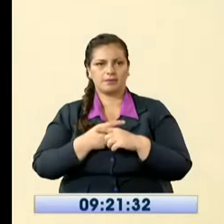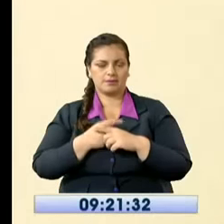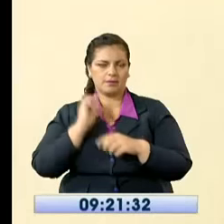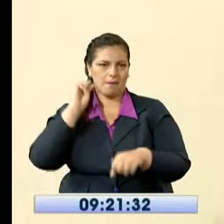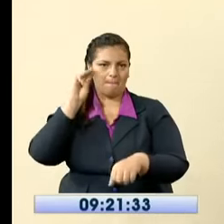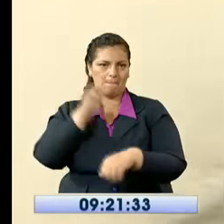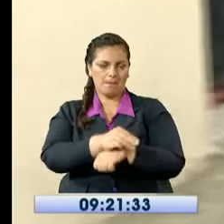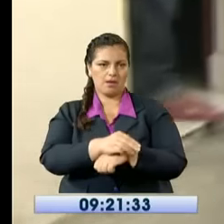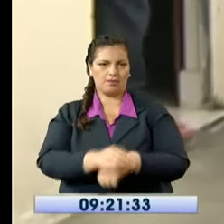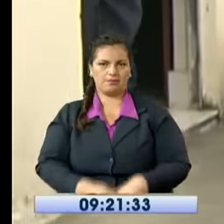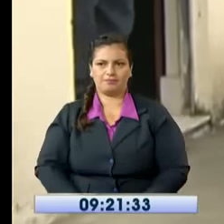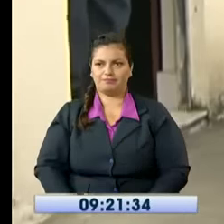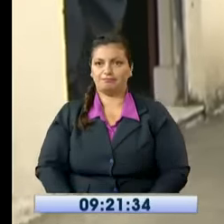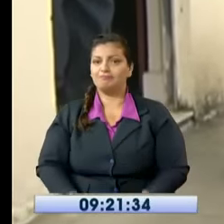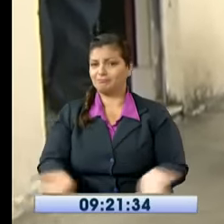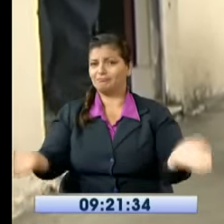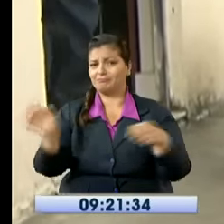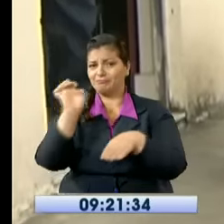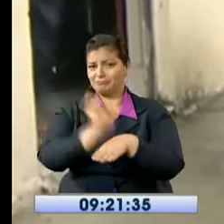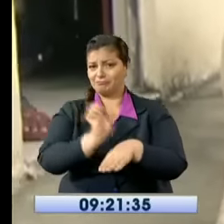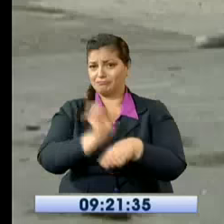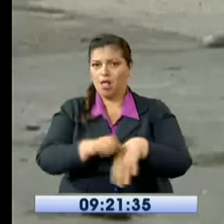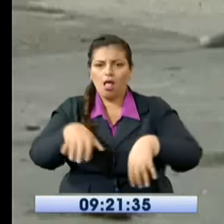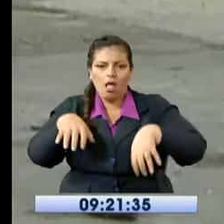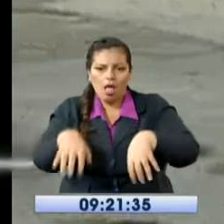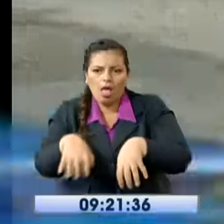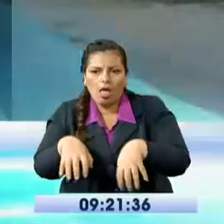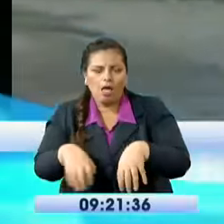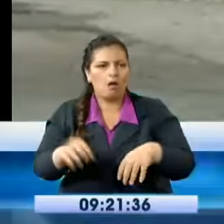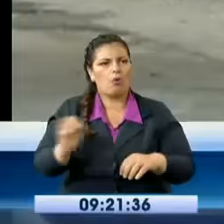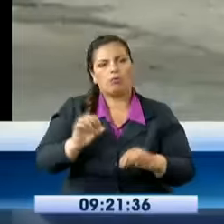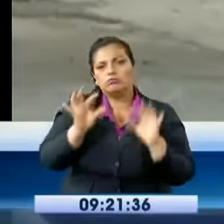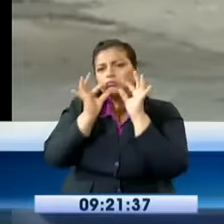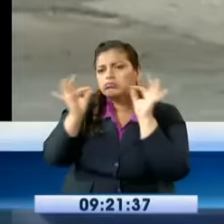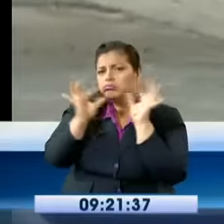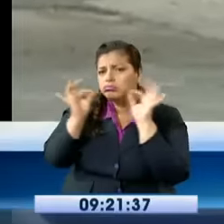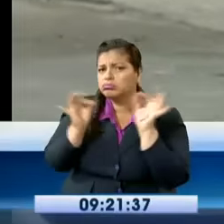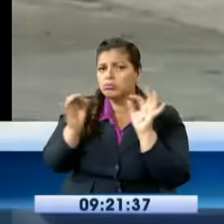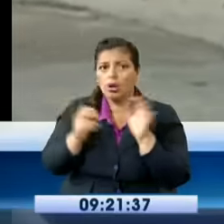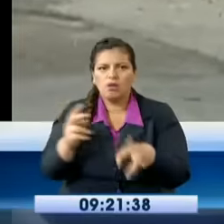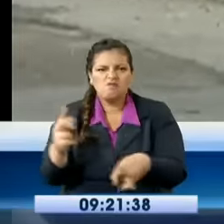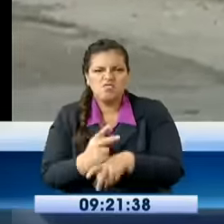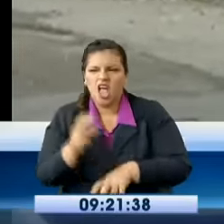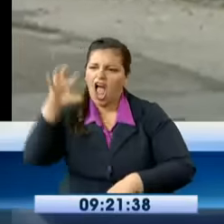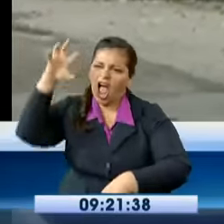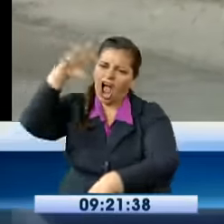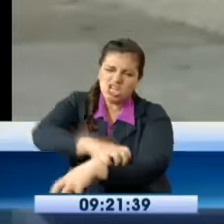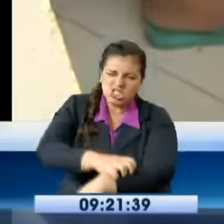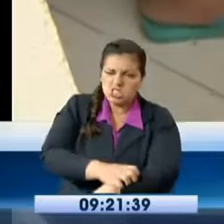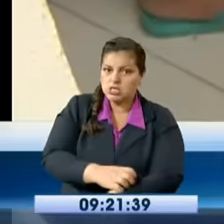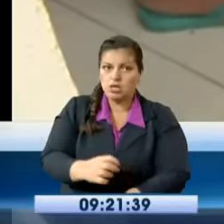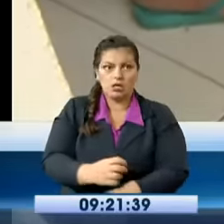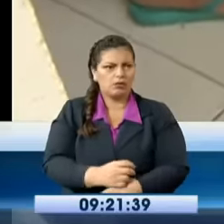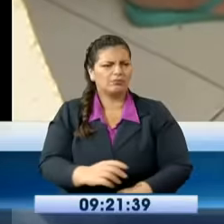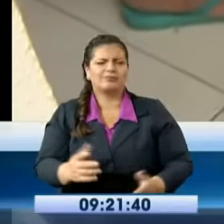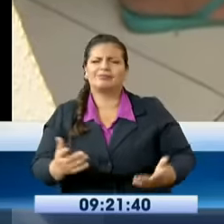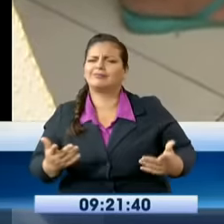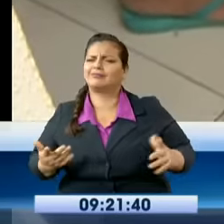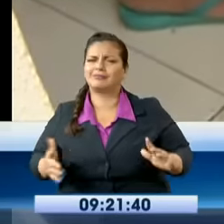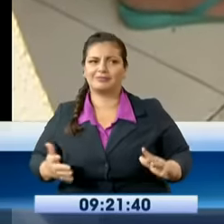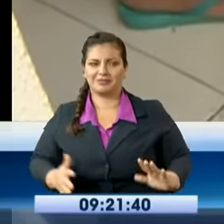Si bien el Ecuador es un país libre de rabia canina y felina, sus vecinos Colombia y Perú tienen en sus territorios la circulación